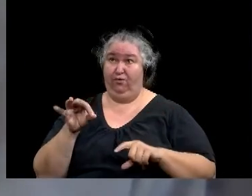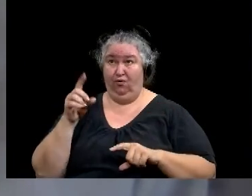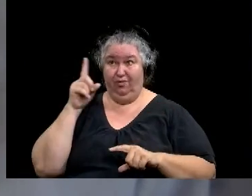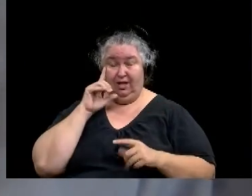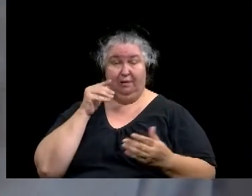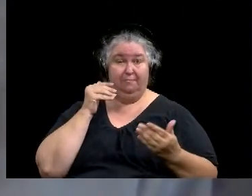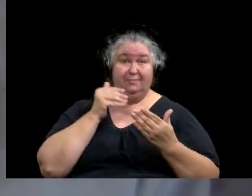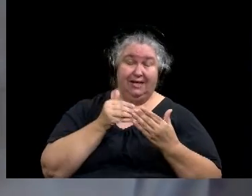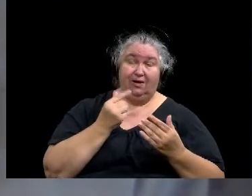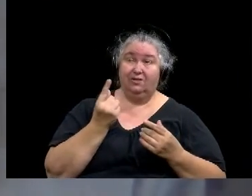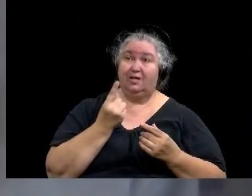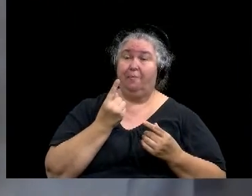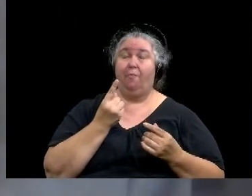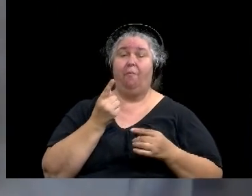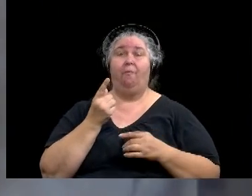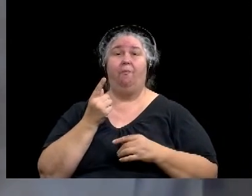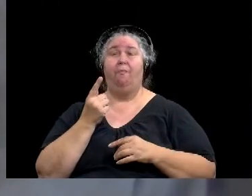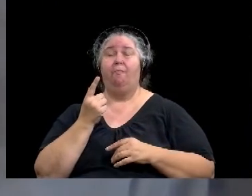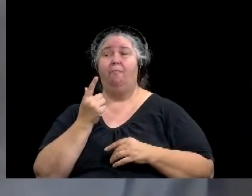de ustedes si tiene